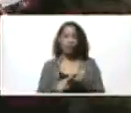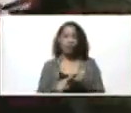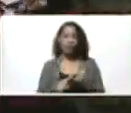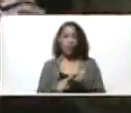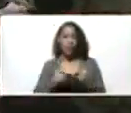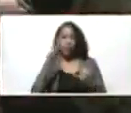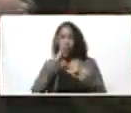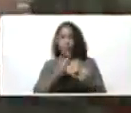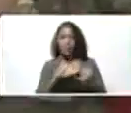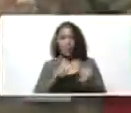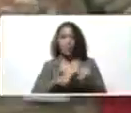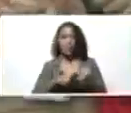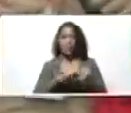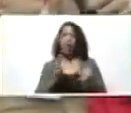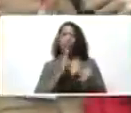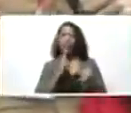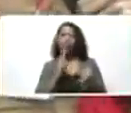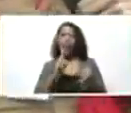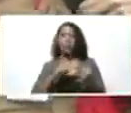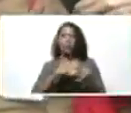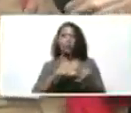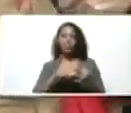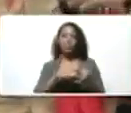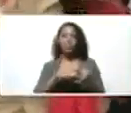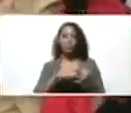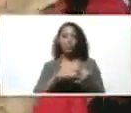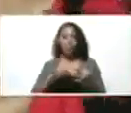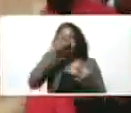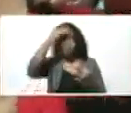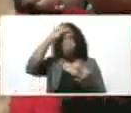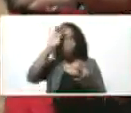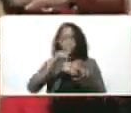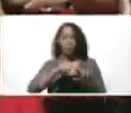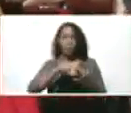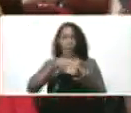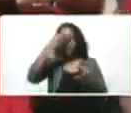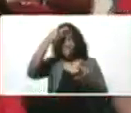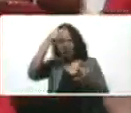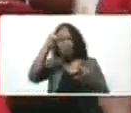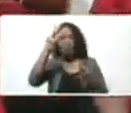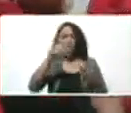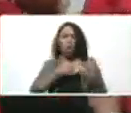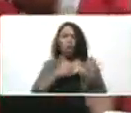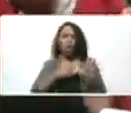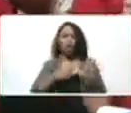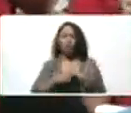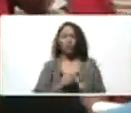de Brasil, de Honduras, Cuba, México,